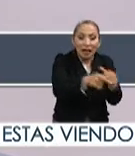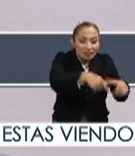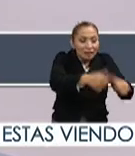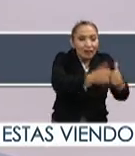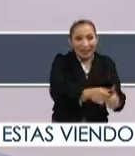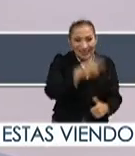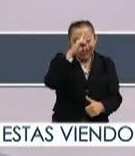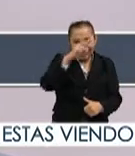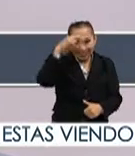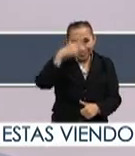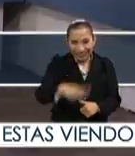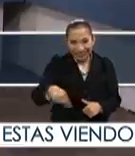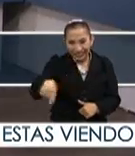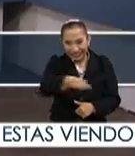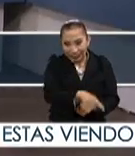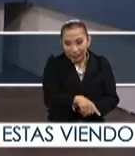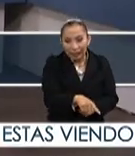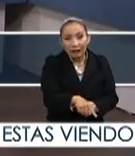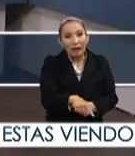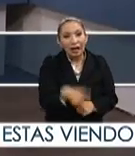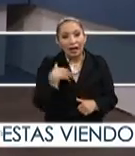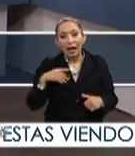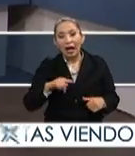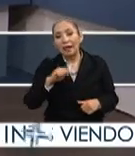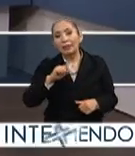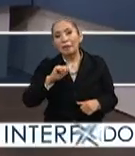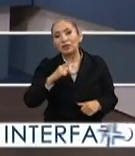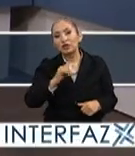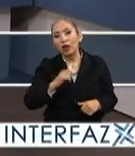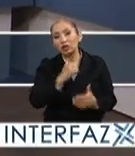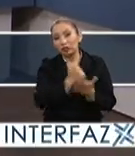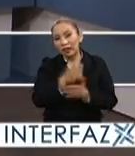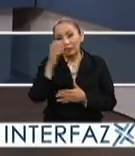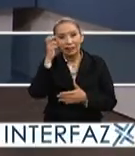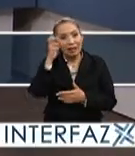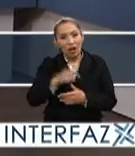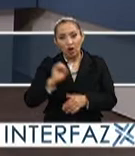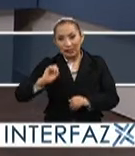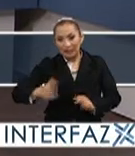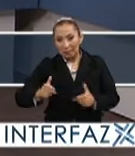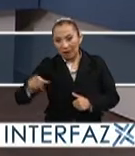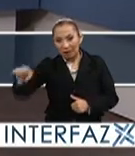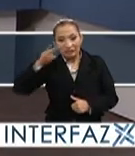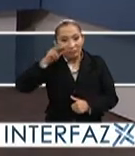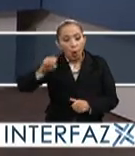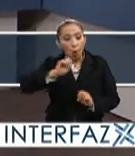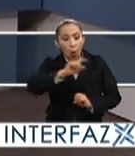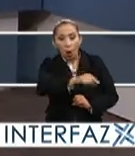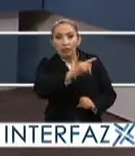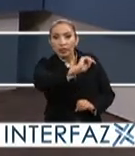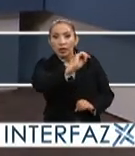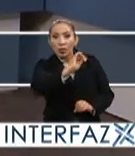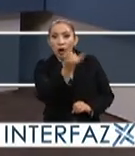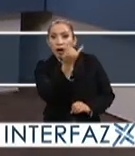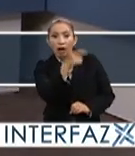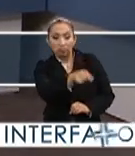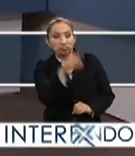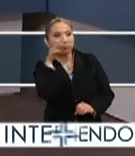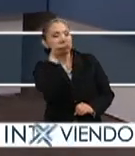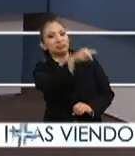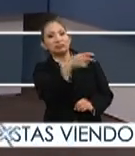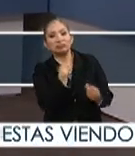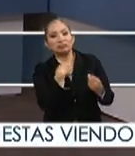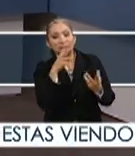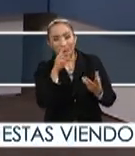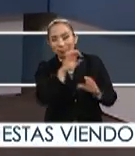vemos en México, en Tapachula, en Ciudad de Hidalgo, en Chiapas, o bien en Tijuana, ¿no?